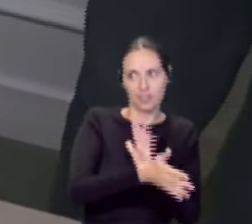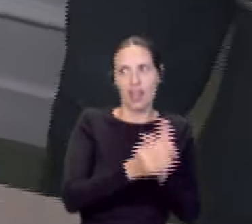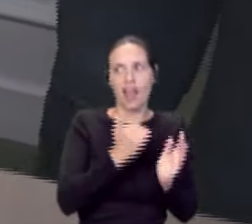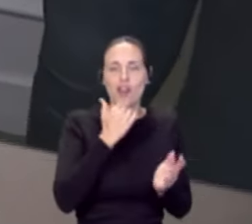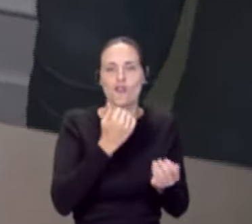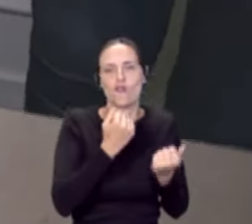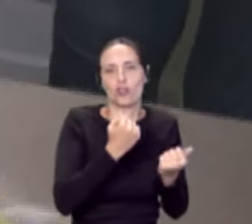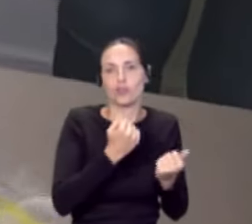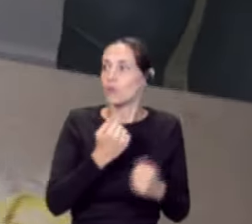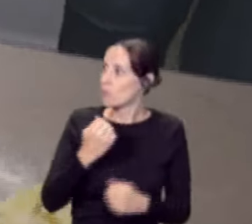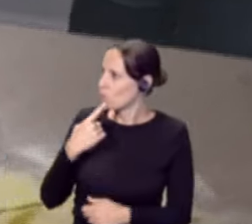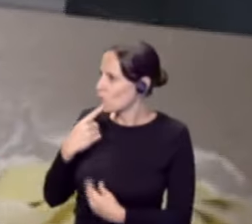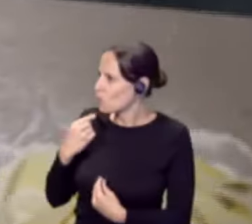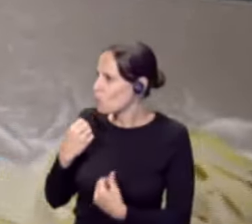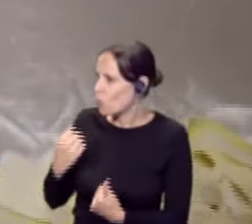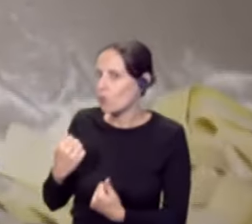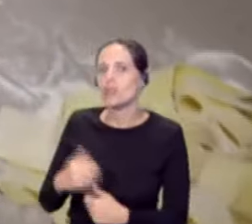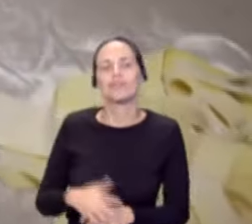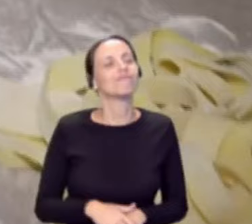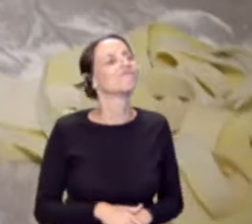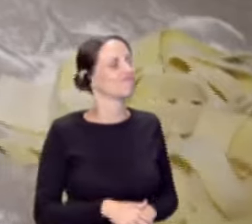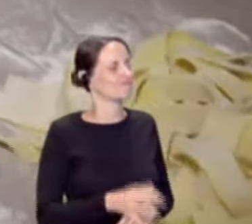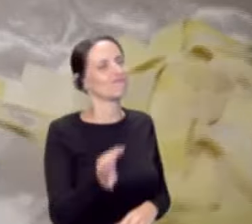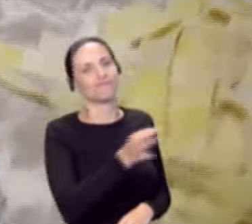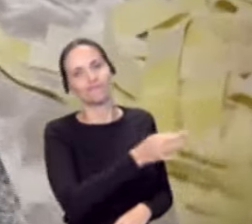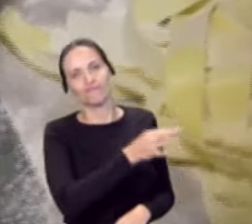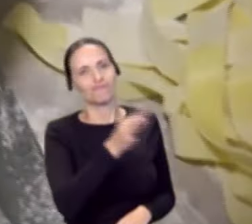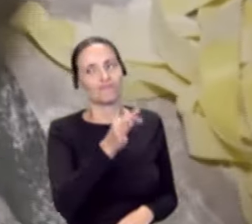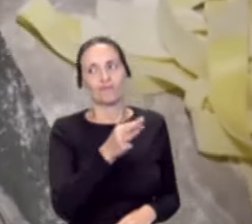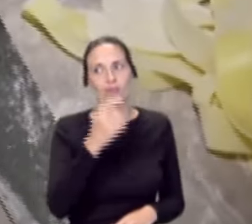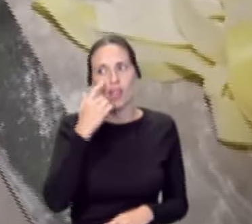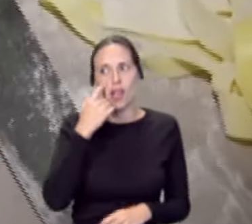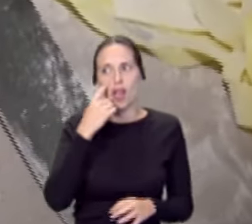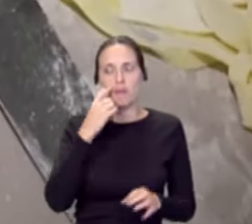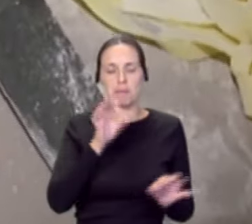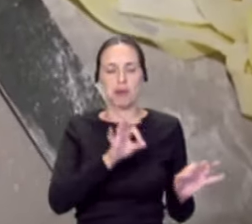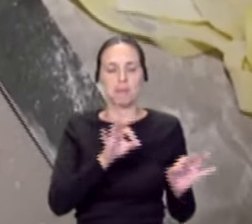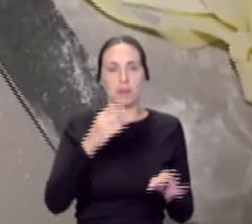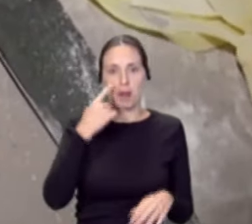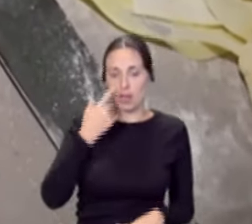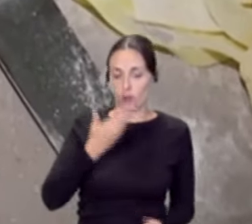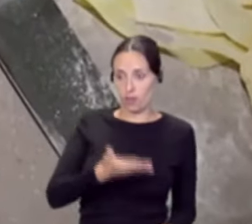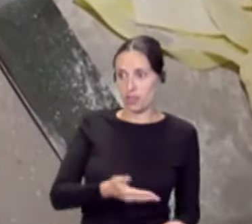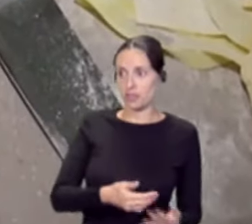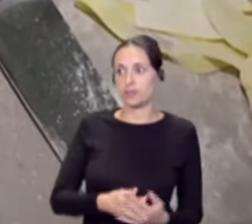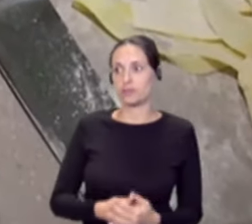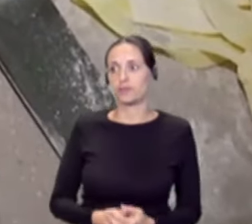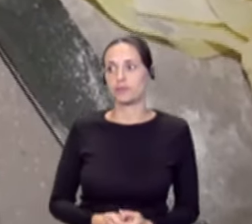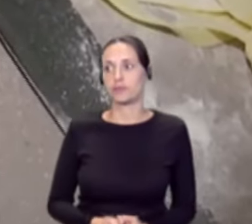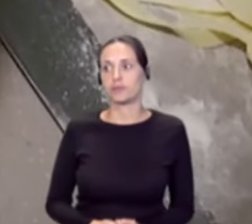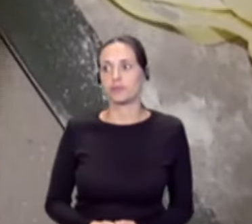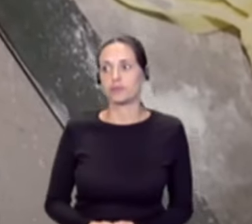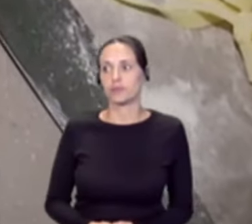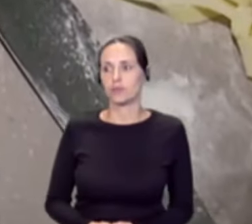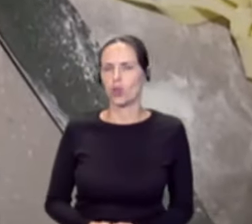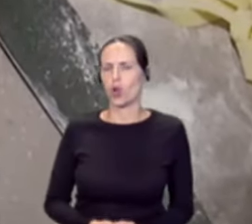más... Un sabor más fuerte, ¿no? Sí. Sí, perfecto. Sí. Lo vamos a emplatar para que lo veas. Y